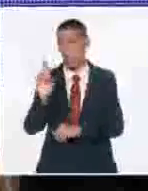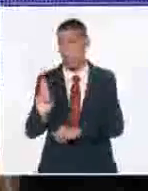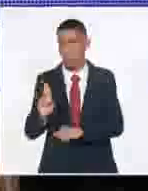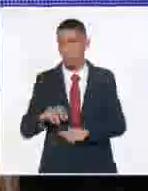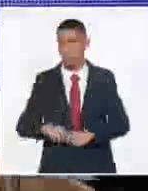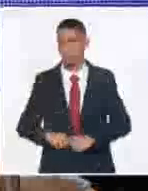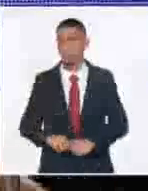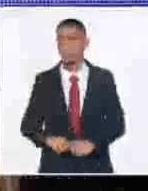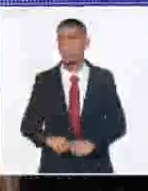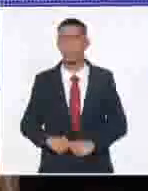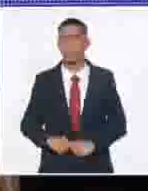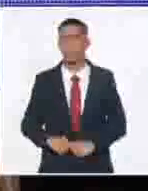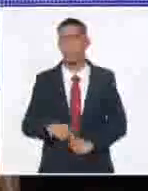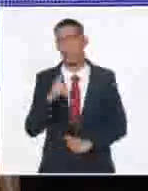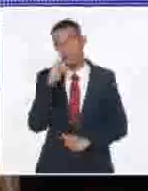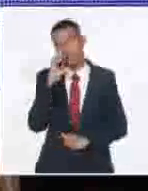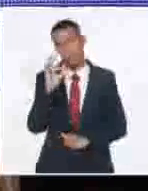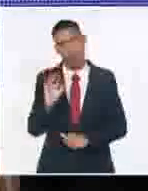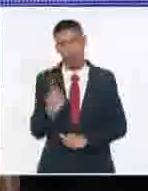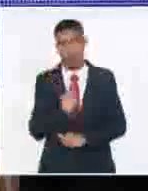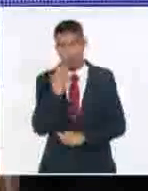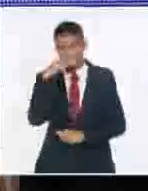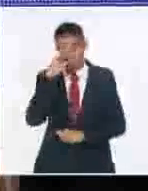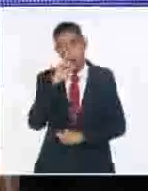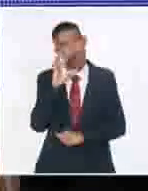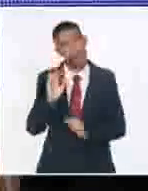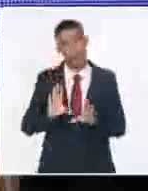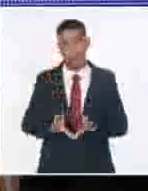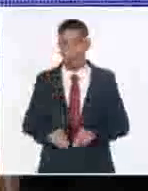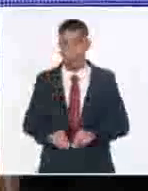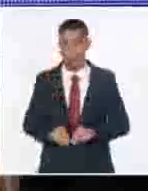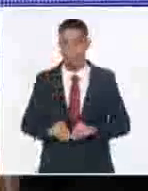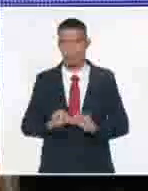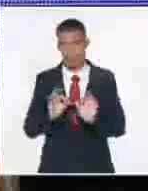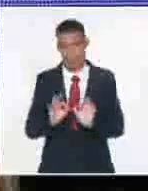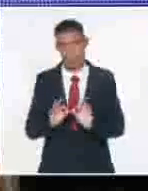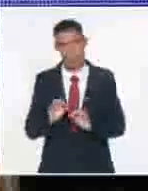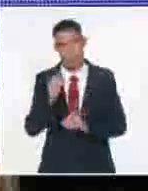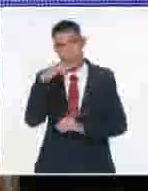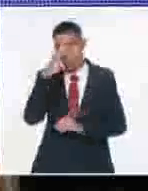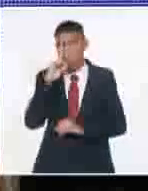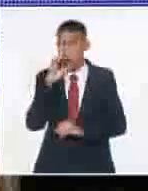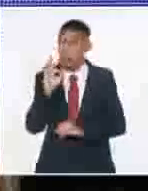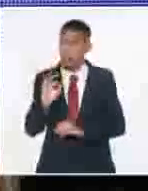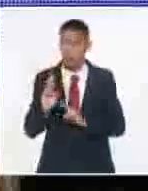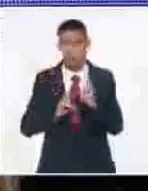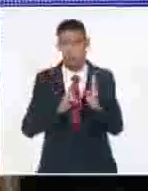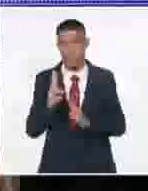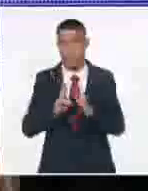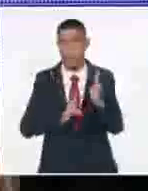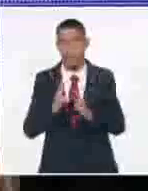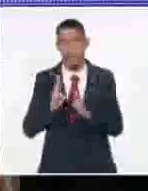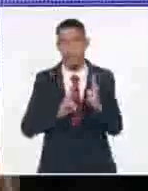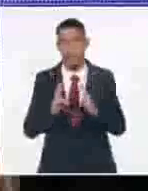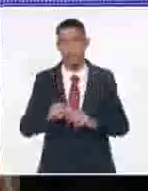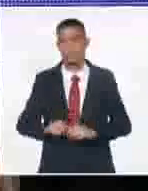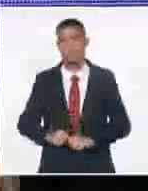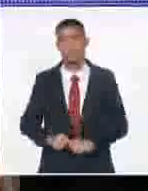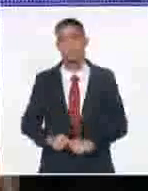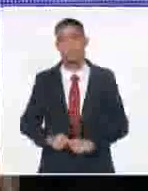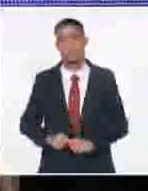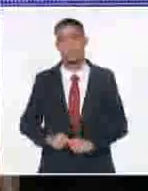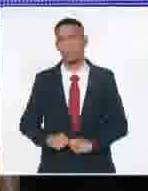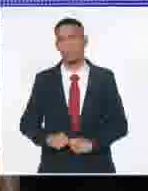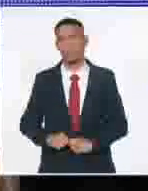Unidas. No aceptaremos la imposición caprichosa, arbitraria y